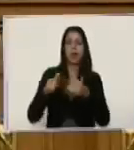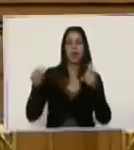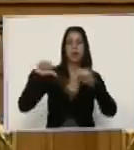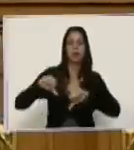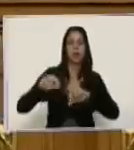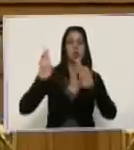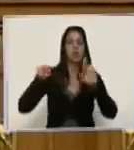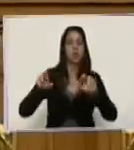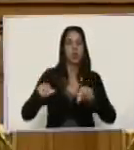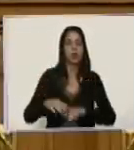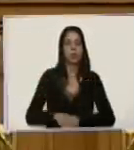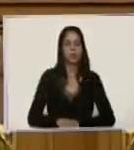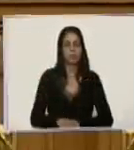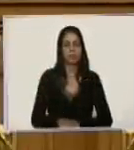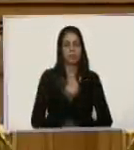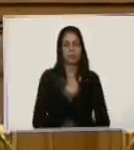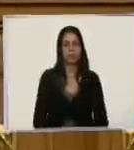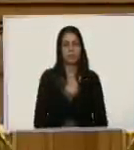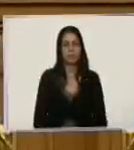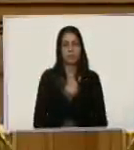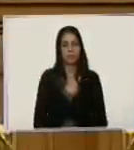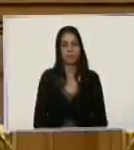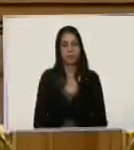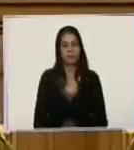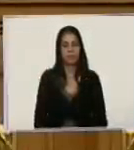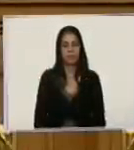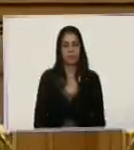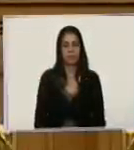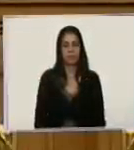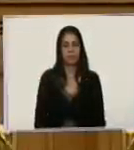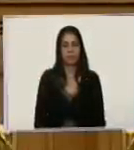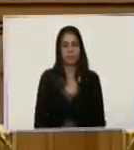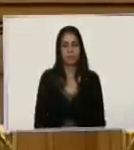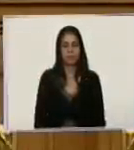Aquí está, yo tengo yo en mi casa, y acá es mi familia.